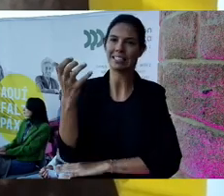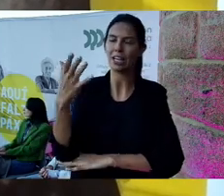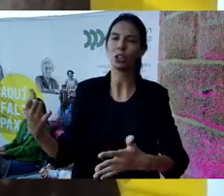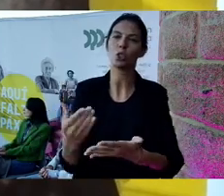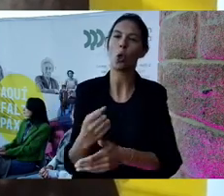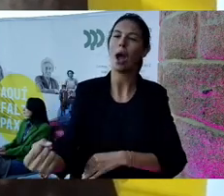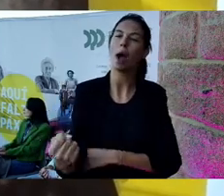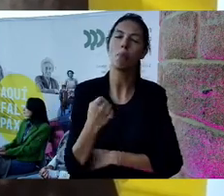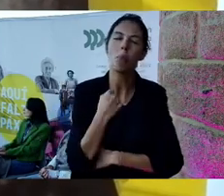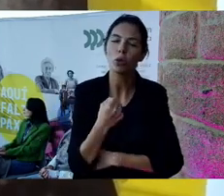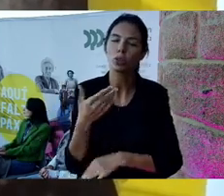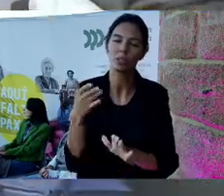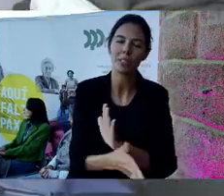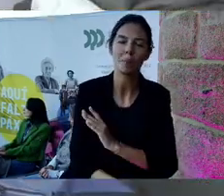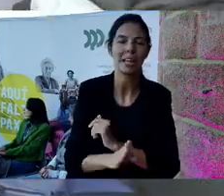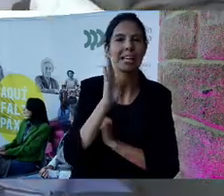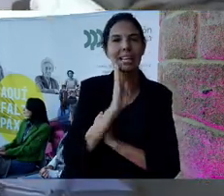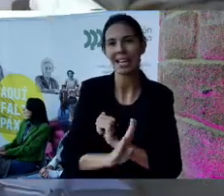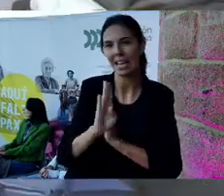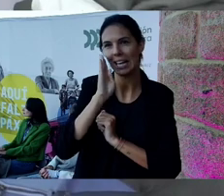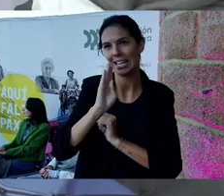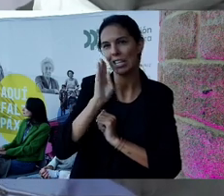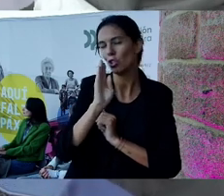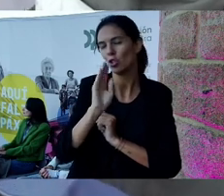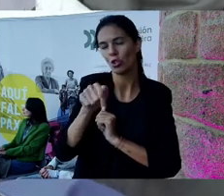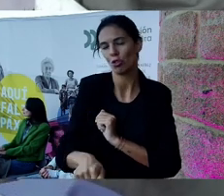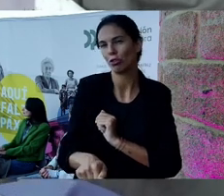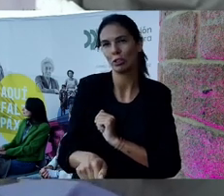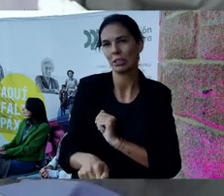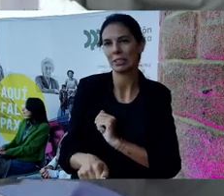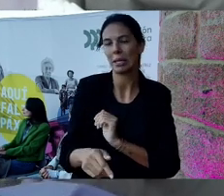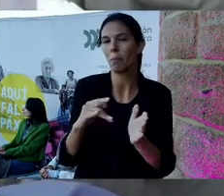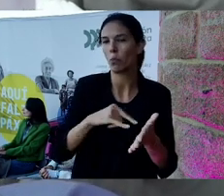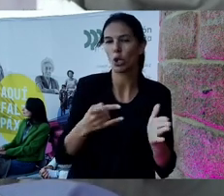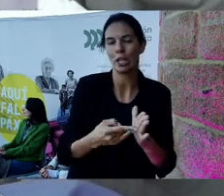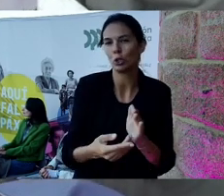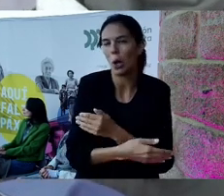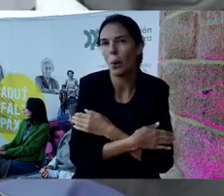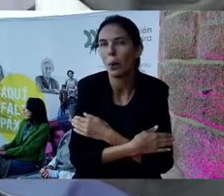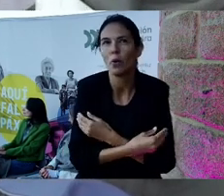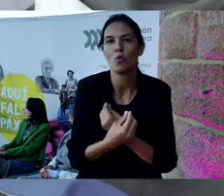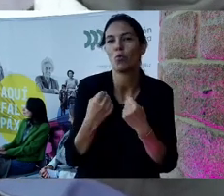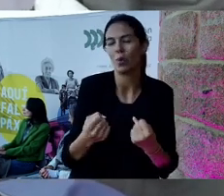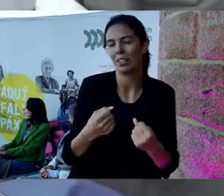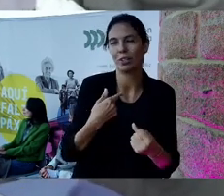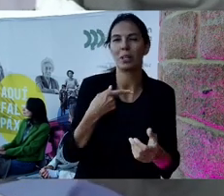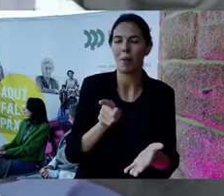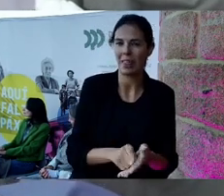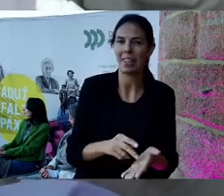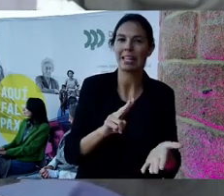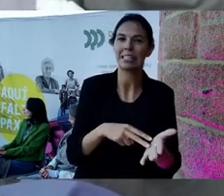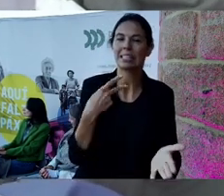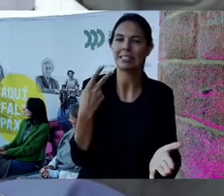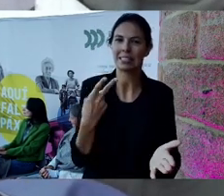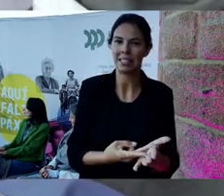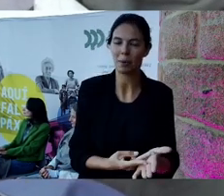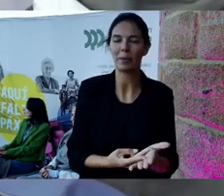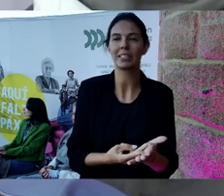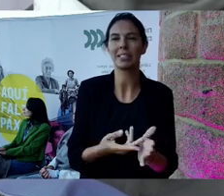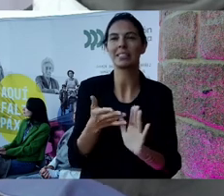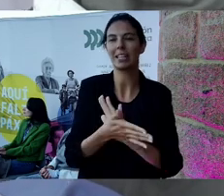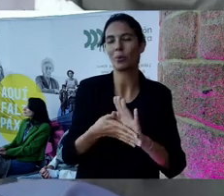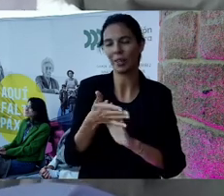o castelo y o seu apoio incondicional y o cariño co que abraza a este proxecto. Unha vez máis as